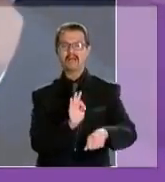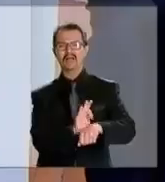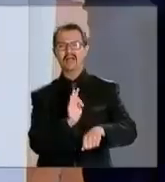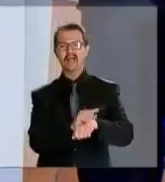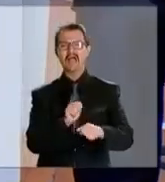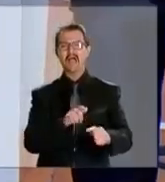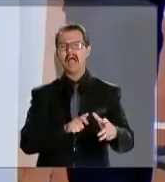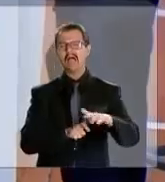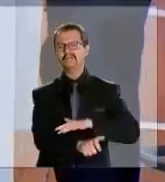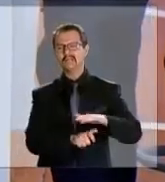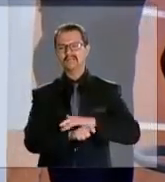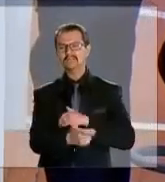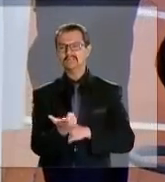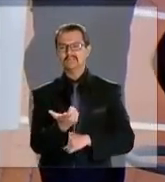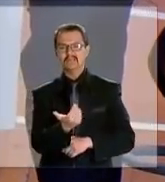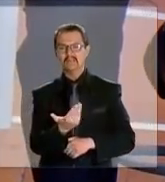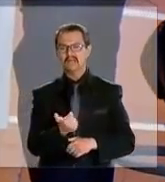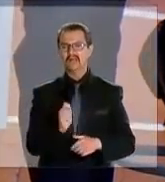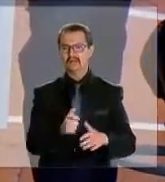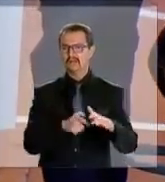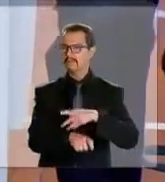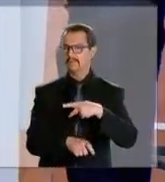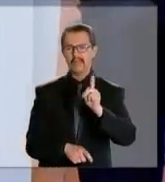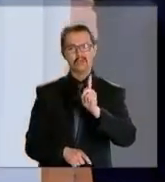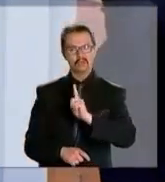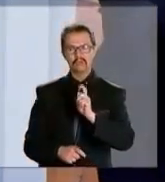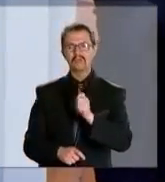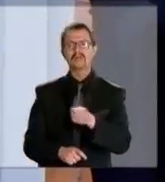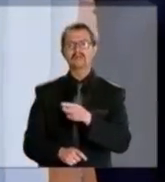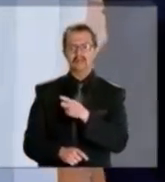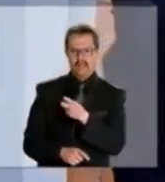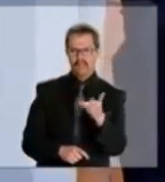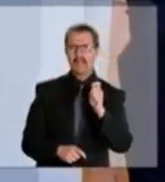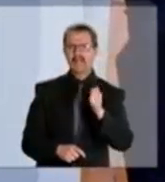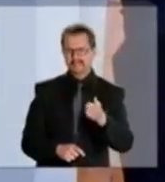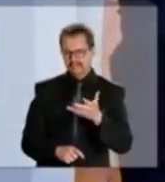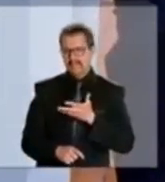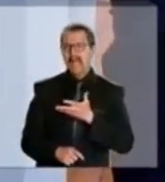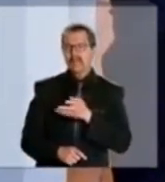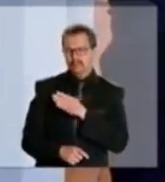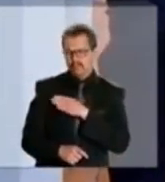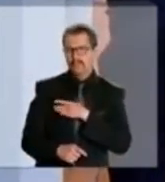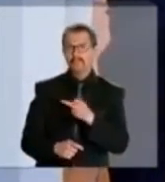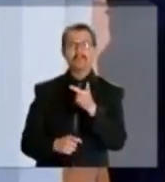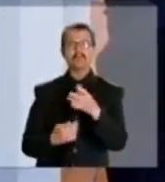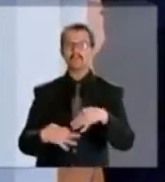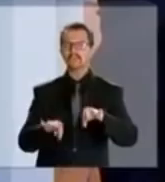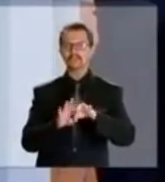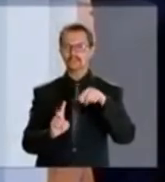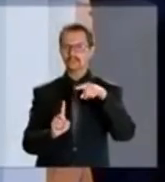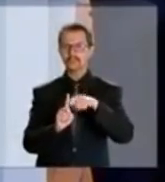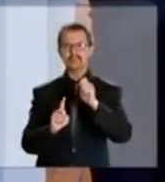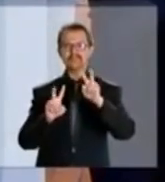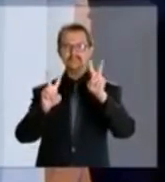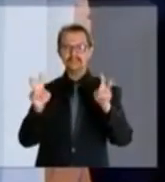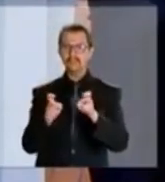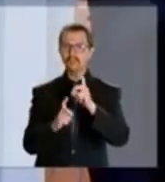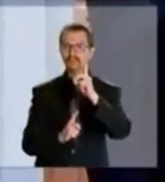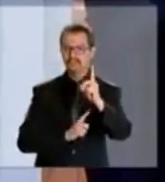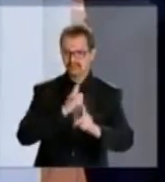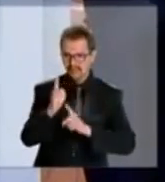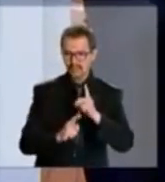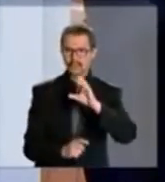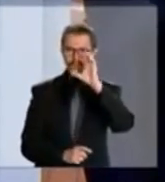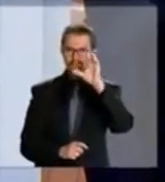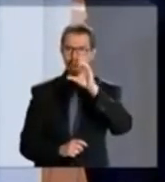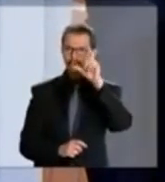a atacar también las causas doña teresa promover el deporte la cultura que haya oportunidades fundamentalmente para los más